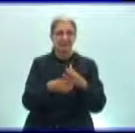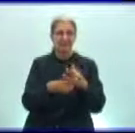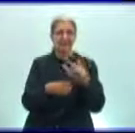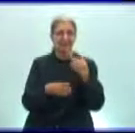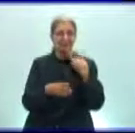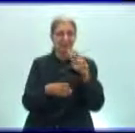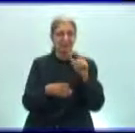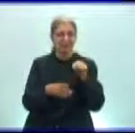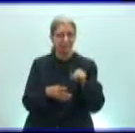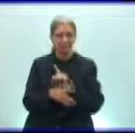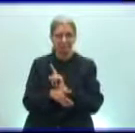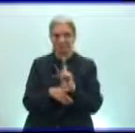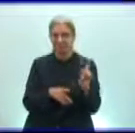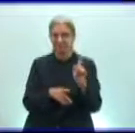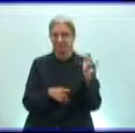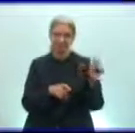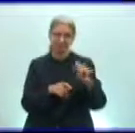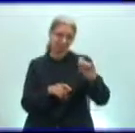decir que ese valor